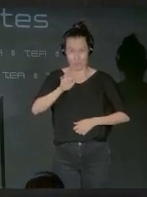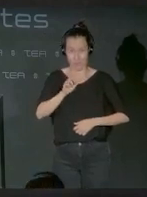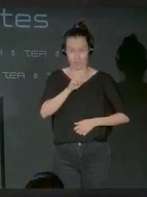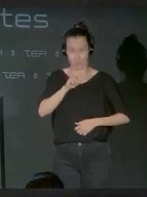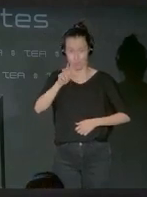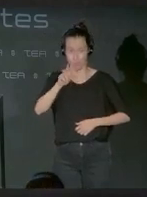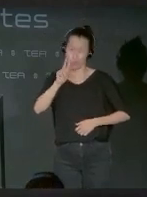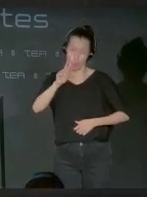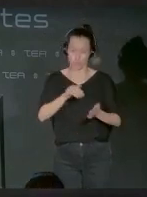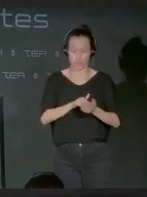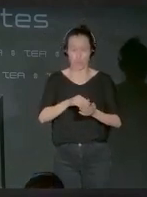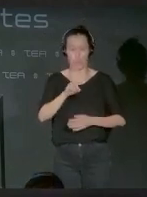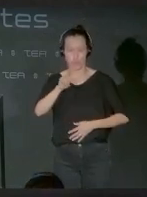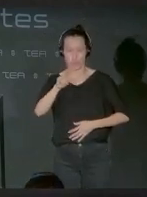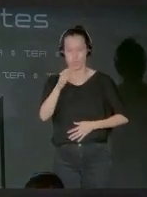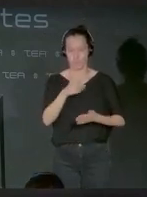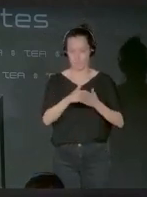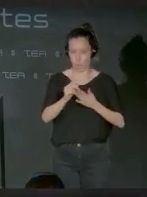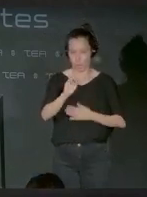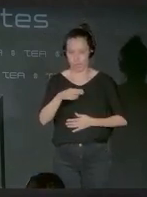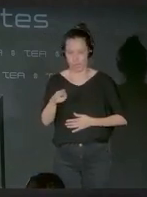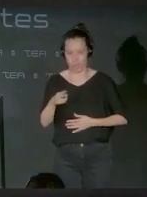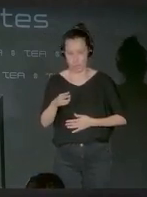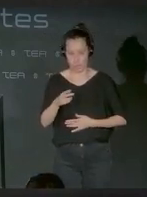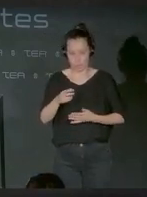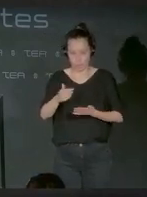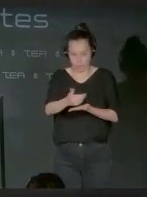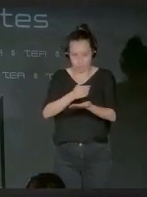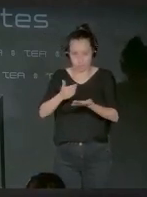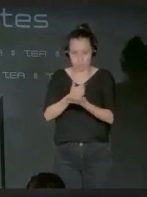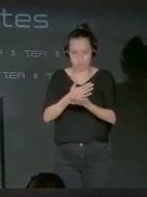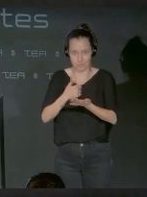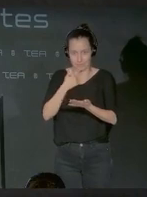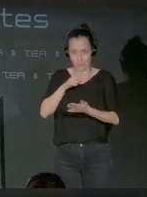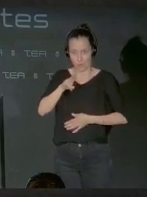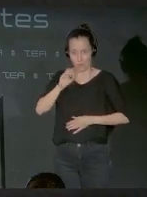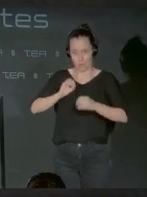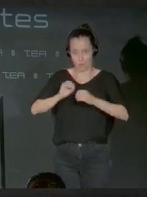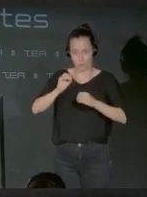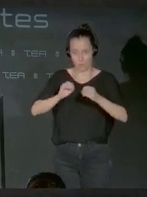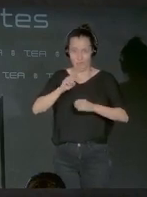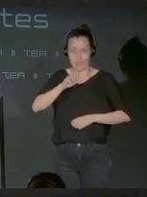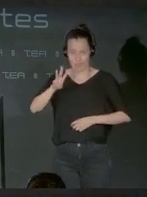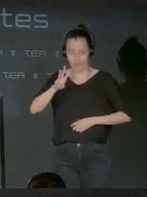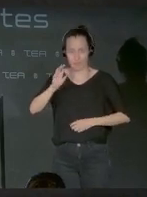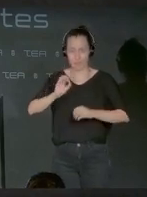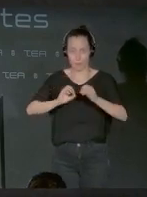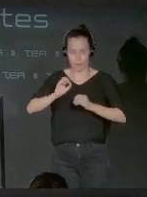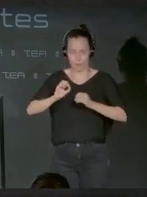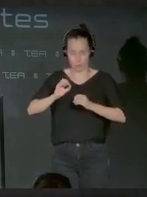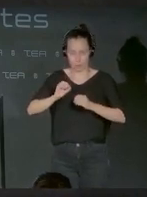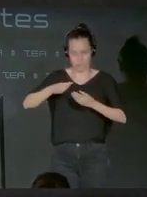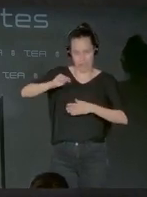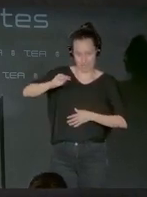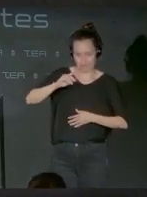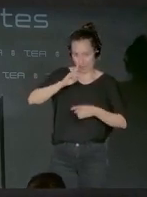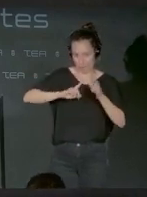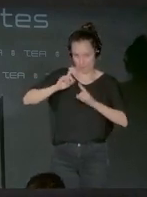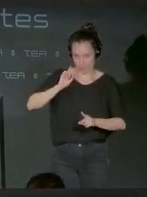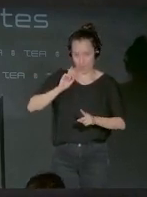creciendo un 12% con respecto al año anterior y en Europa se acerca a los 24.000 millones lo que supone